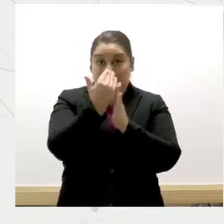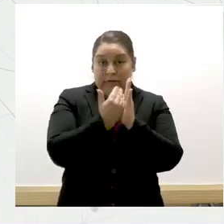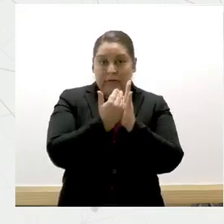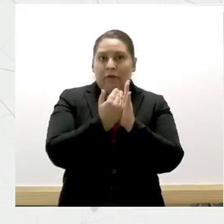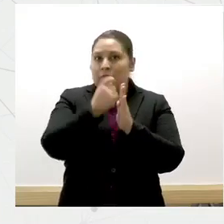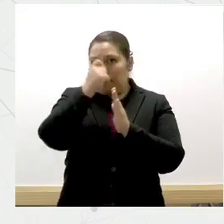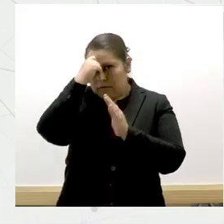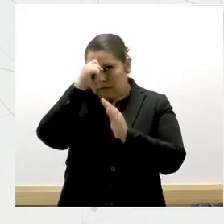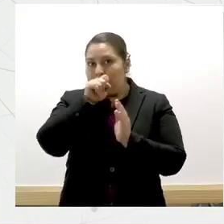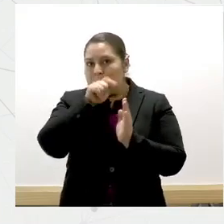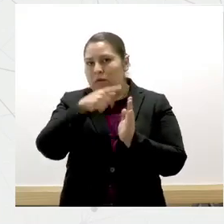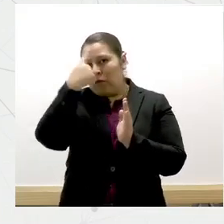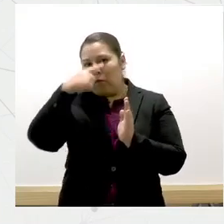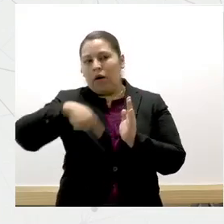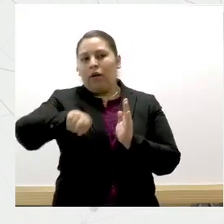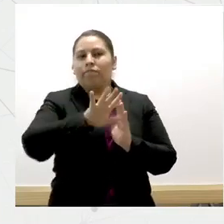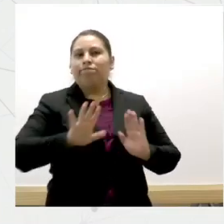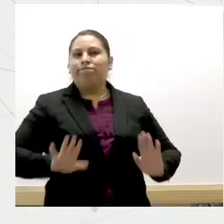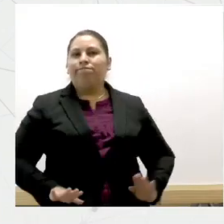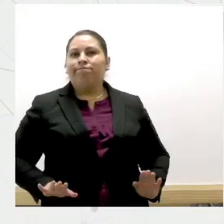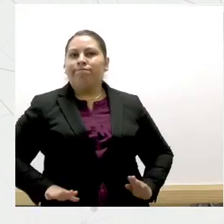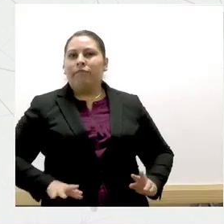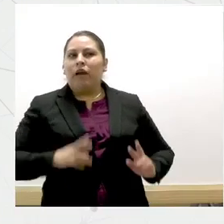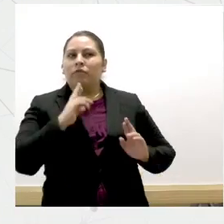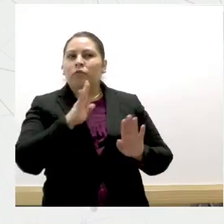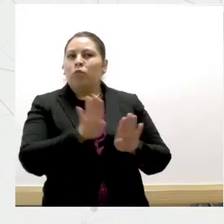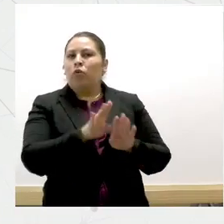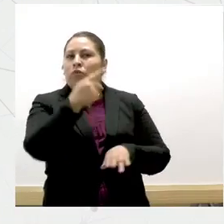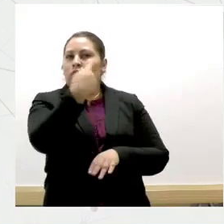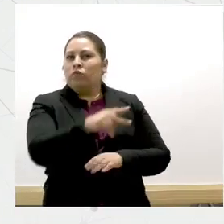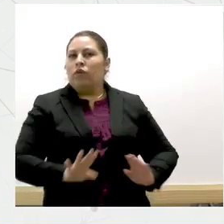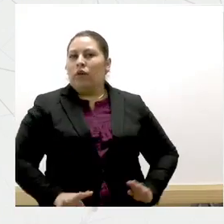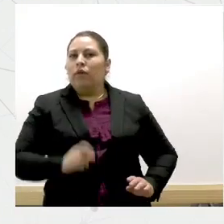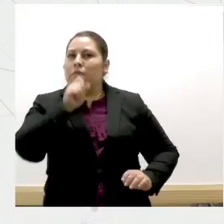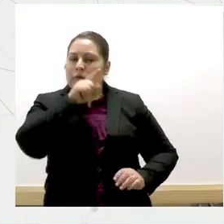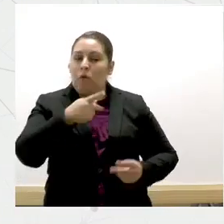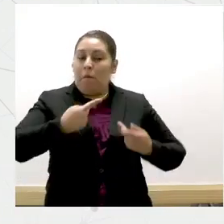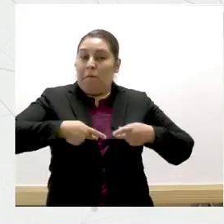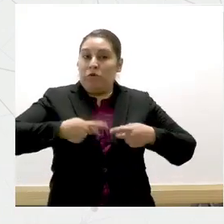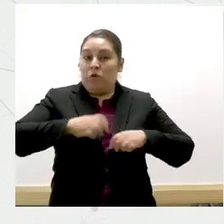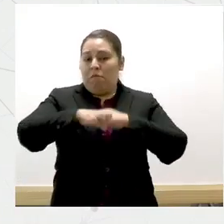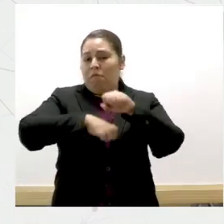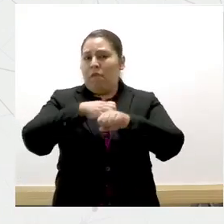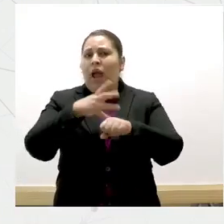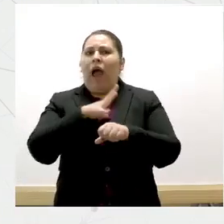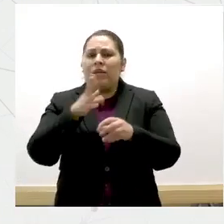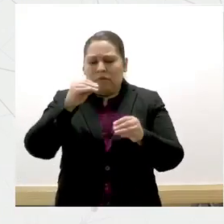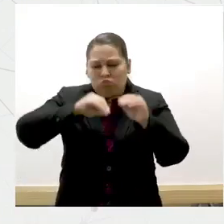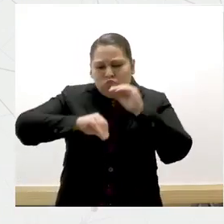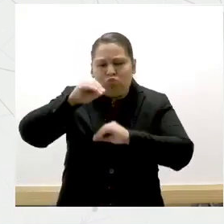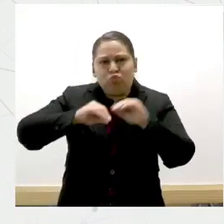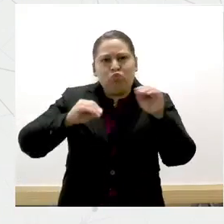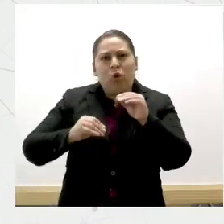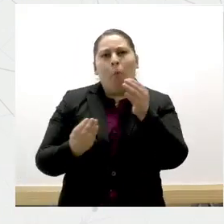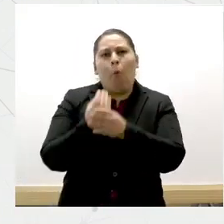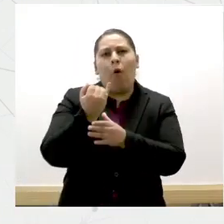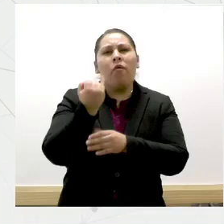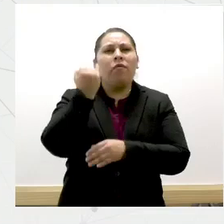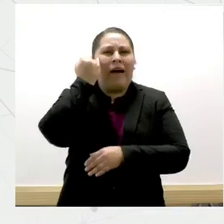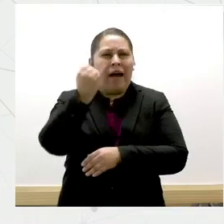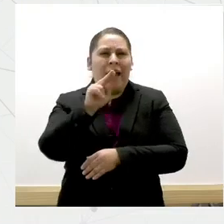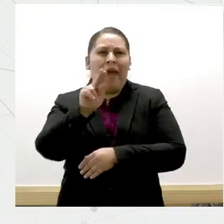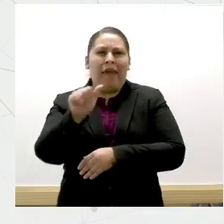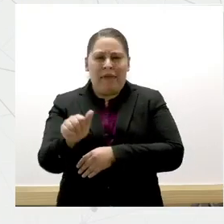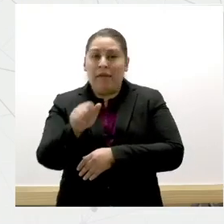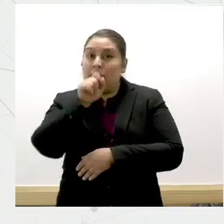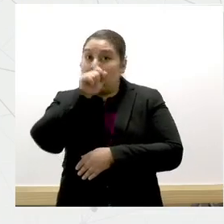la aplicación voluntaria de requisitos específicos por parte de desarrolladores, por parte de responsables de despliegue. Y les decía, ¿no?, que hoy